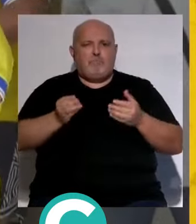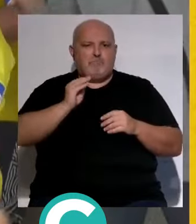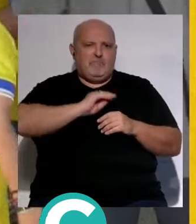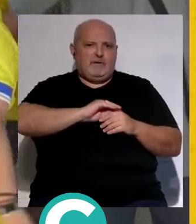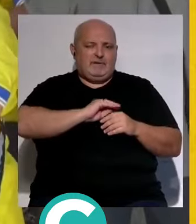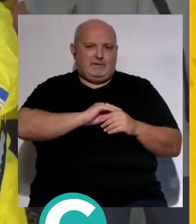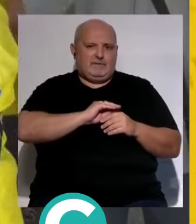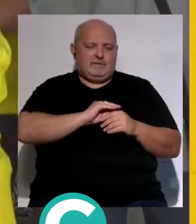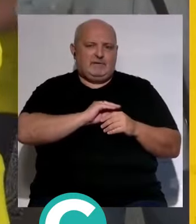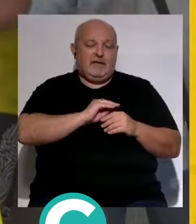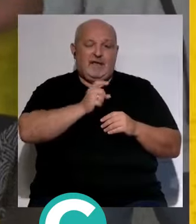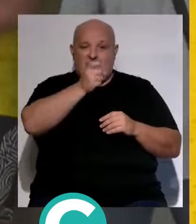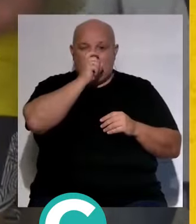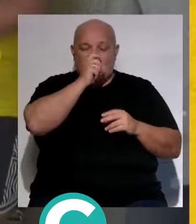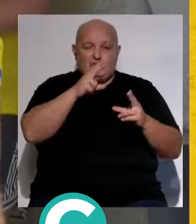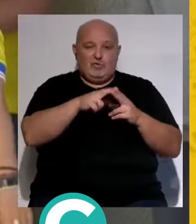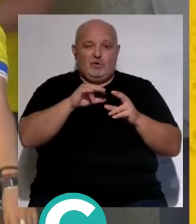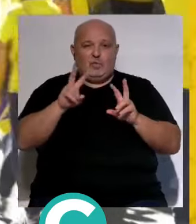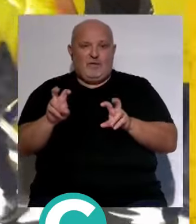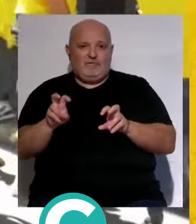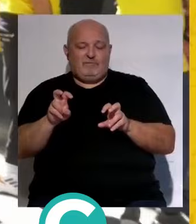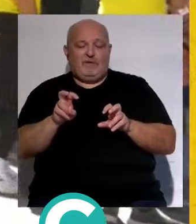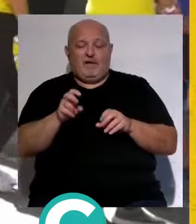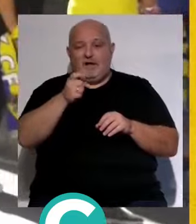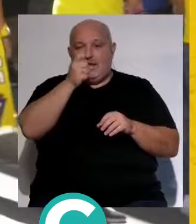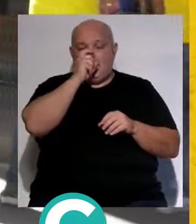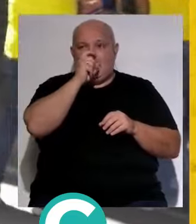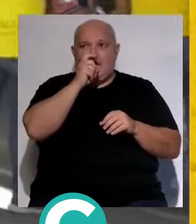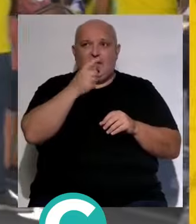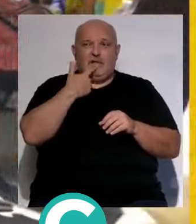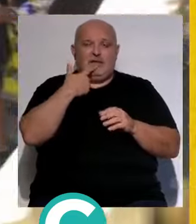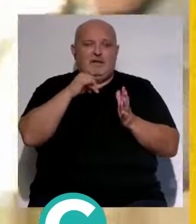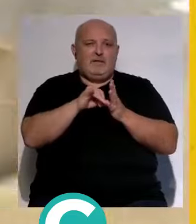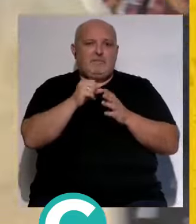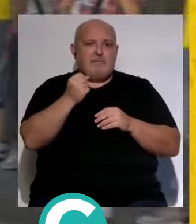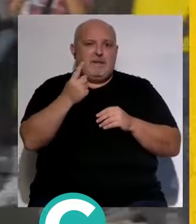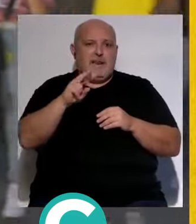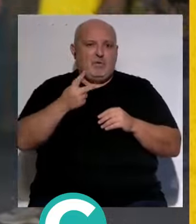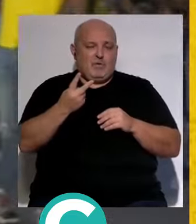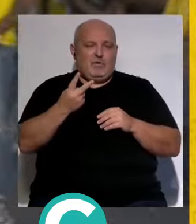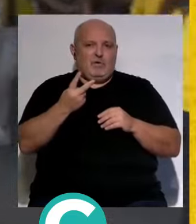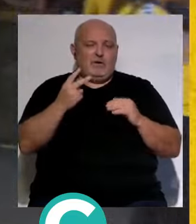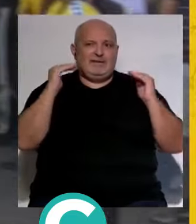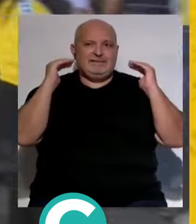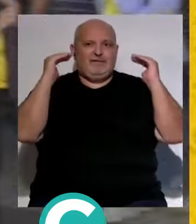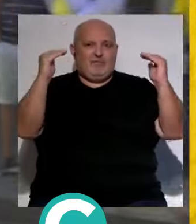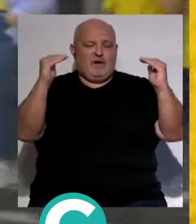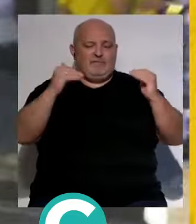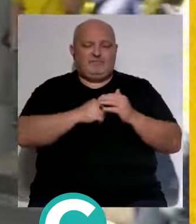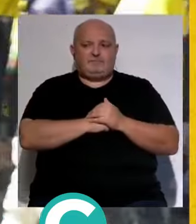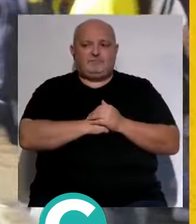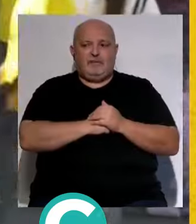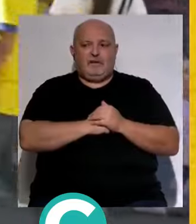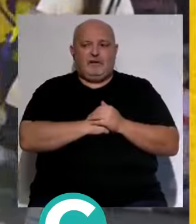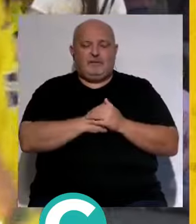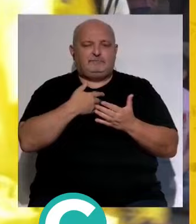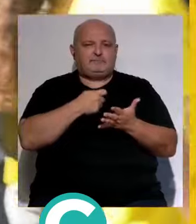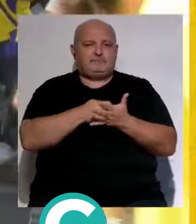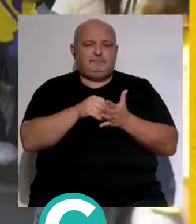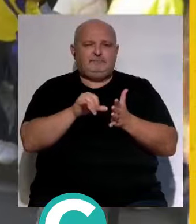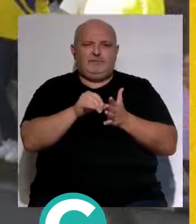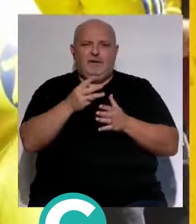entre el antiguo abonado y el nuevo. El año pasado estamos hablando a lo mejor de casi 1.000 euros, en tribuna, por ejemplo, ¿no? Estamos hablando de yo pagaba